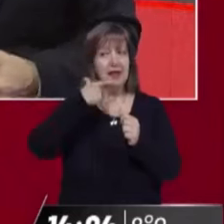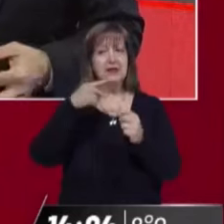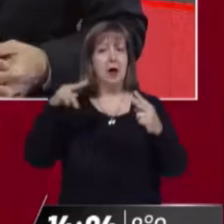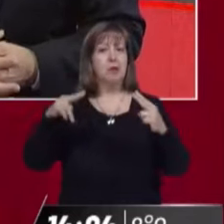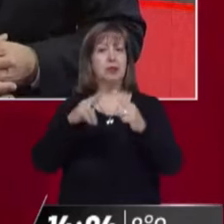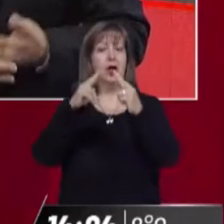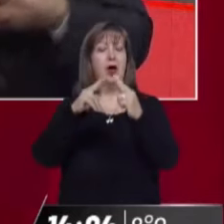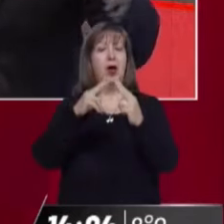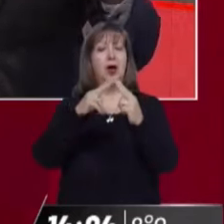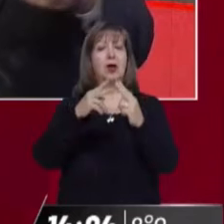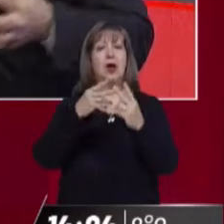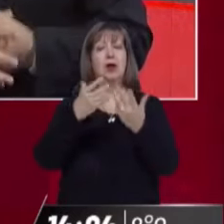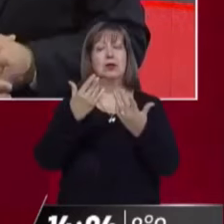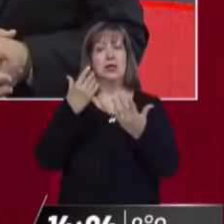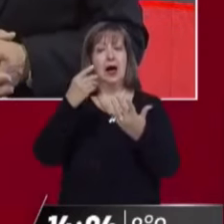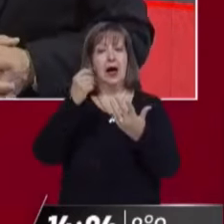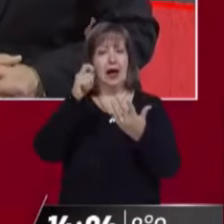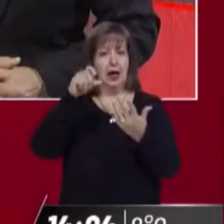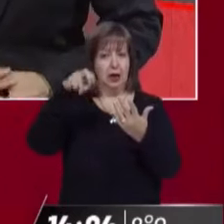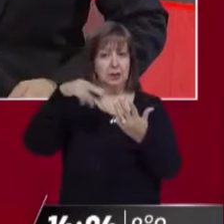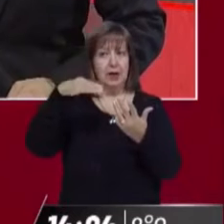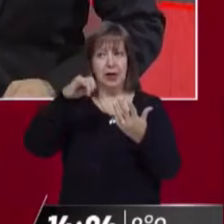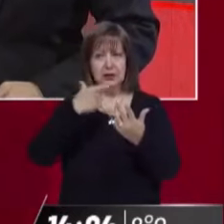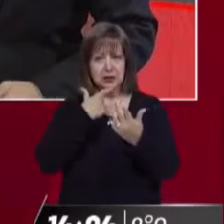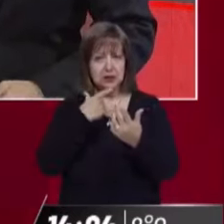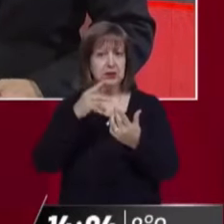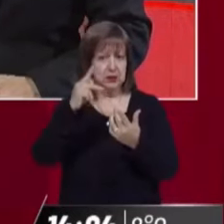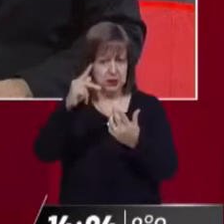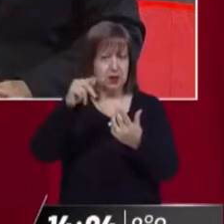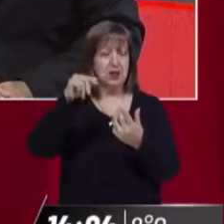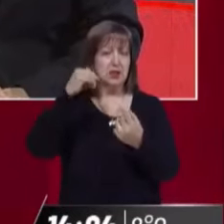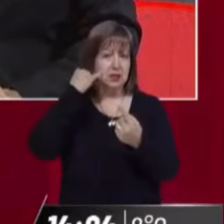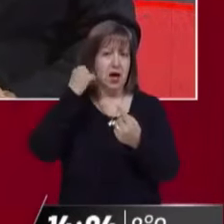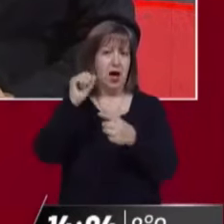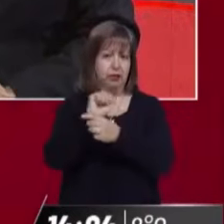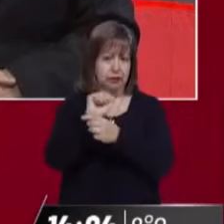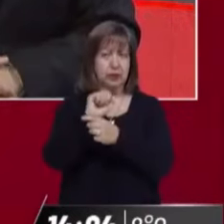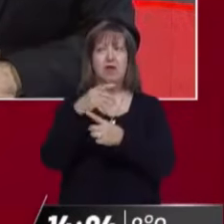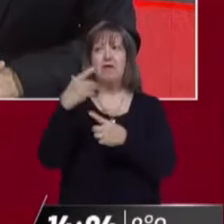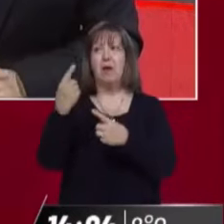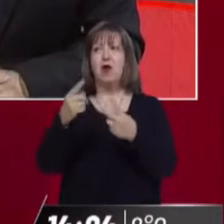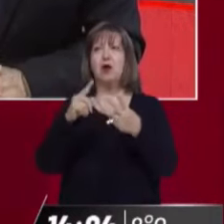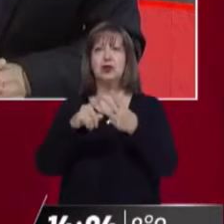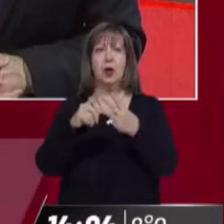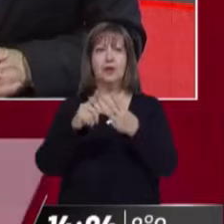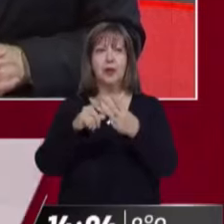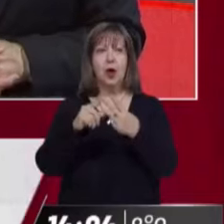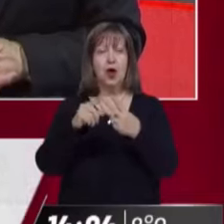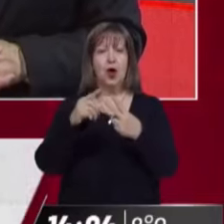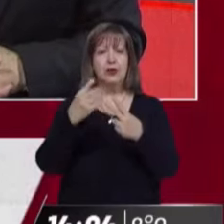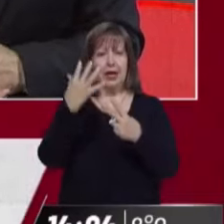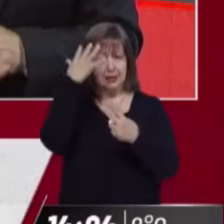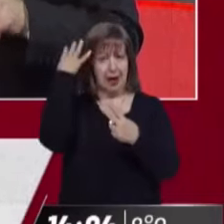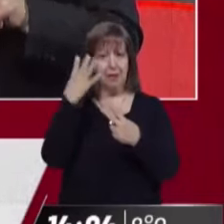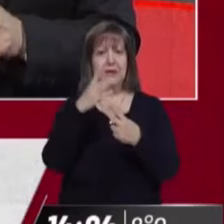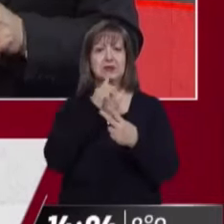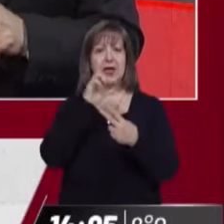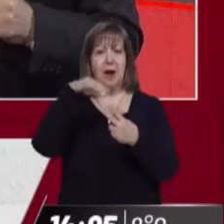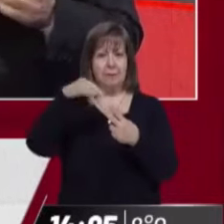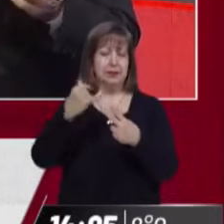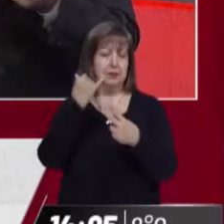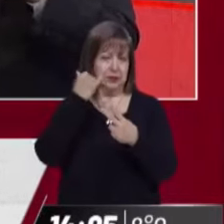ya dos veces con Elon Musk. Un viaje con mucha polémica en España, por algunos dichos en algún momento. En este caso sí. Claro. ¿Por